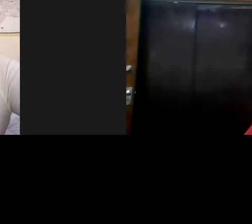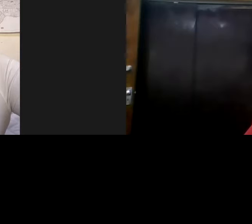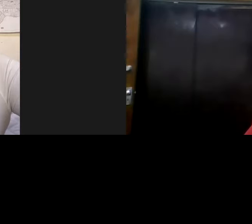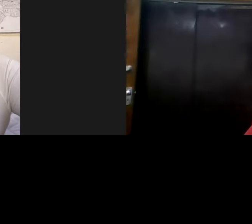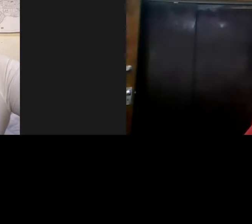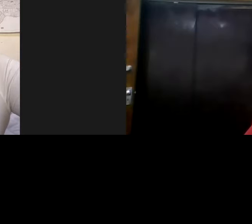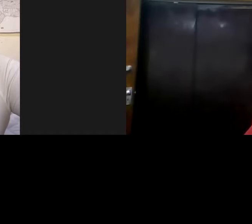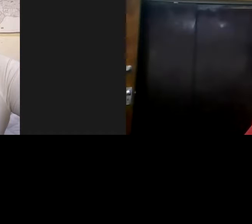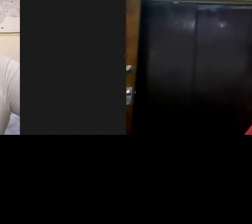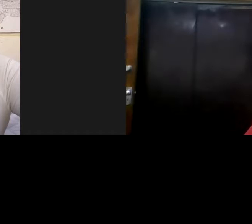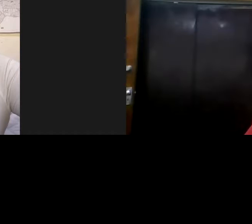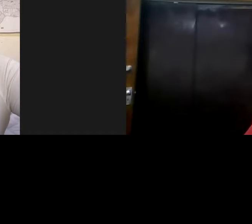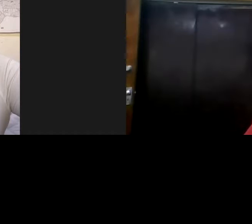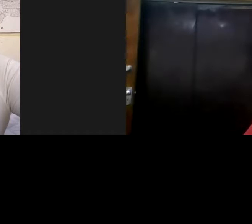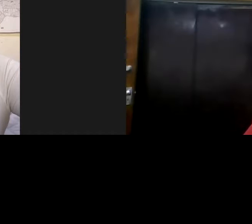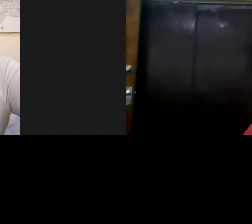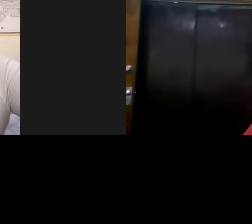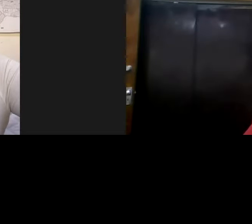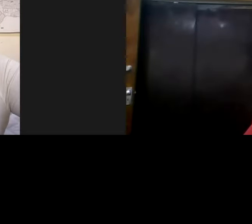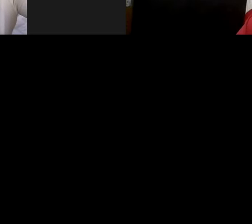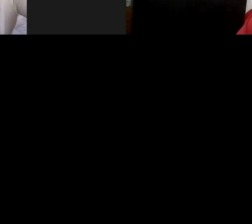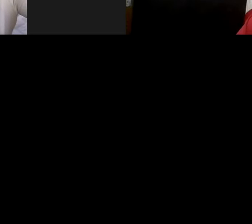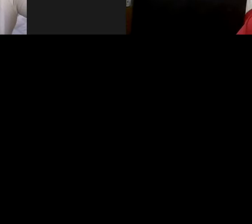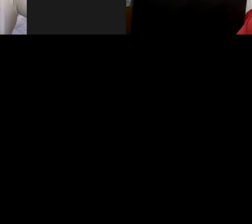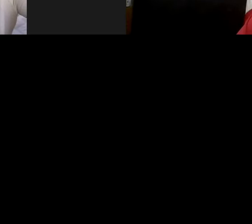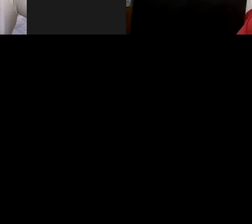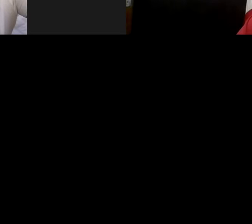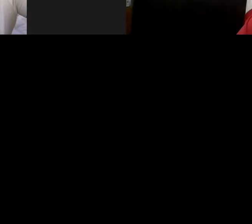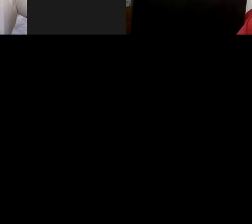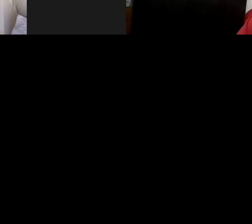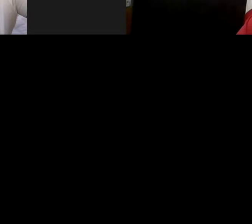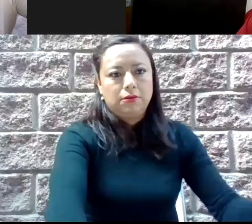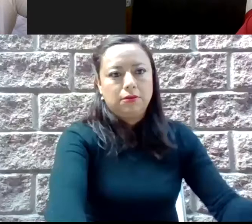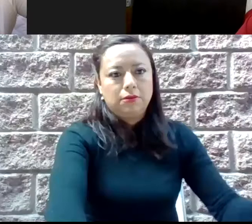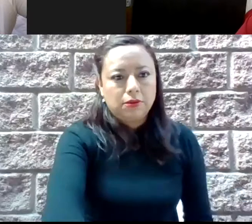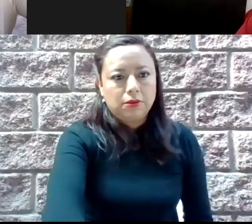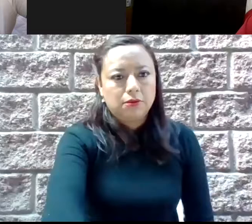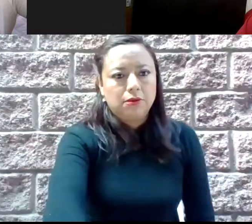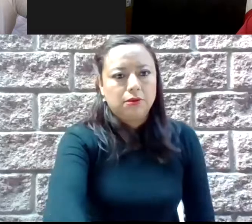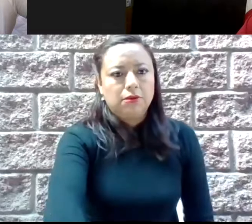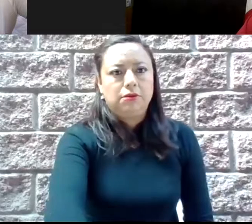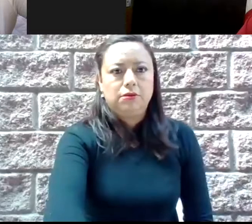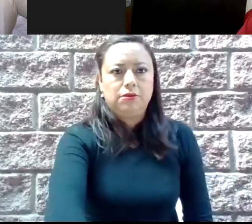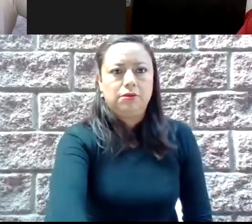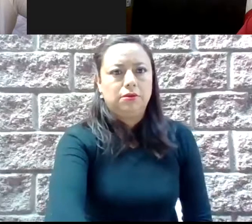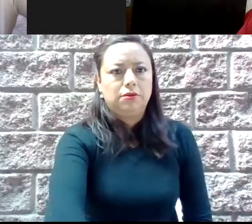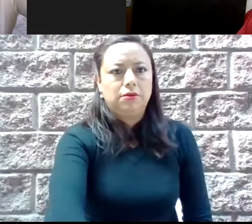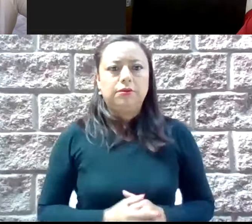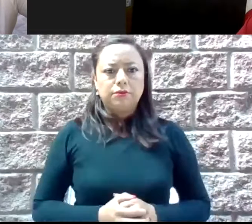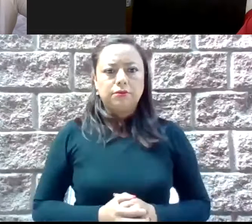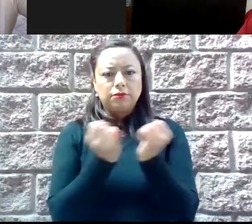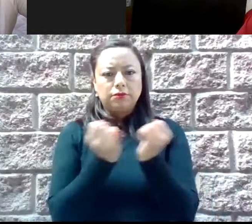En la distinción, promoción o desarrollo de actividades académicas, científicas, tecnológicas, profesionales y de innovación,